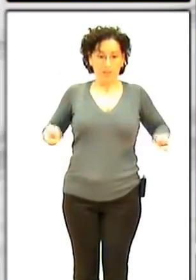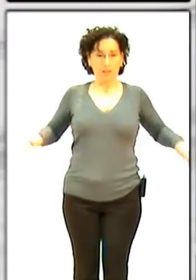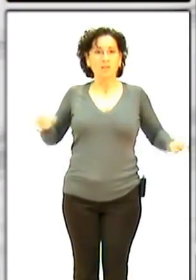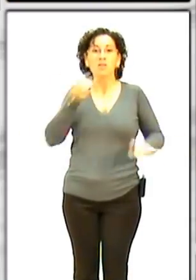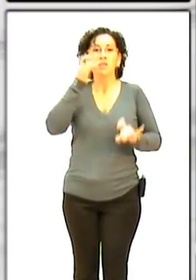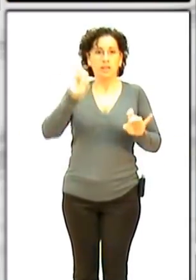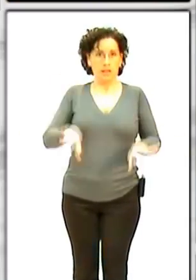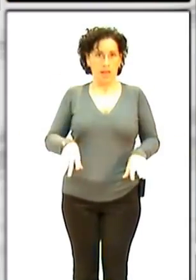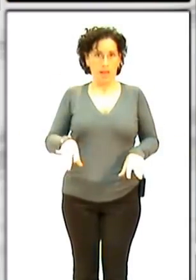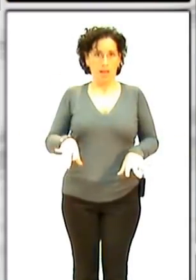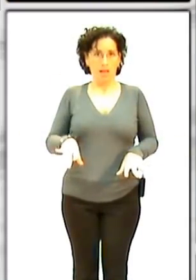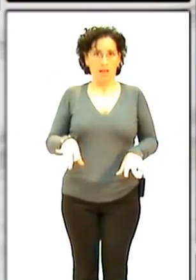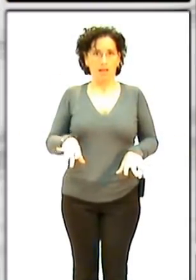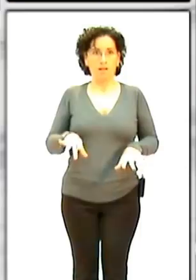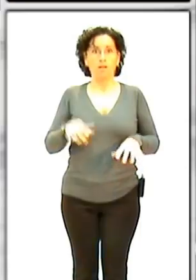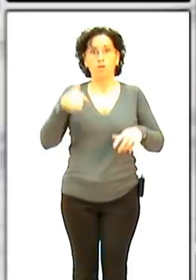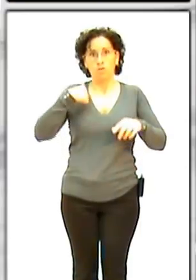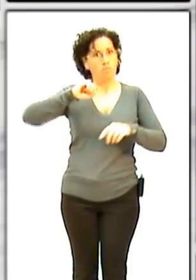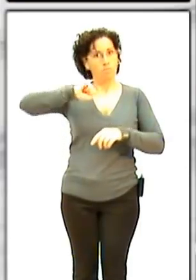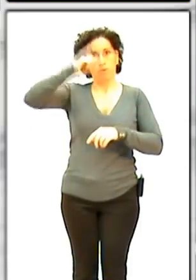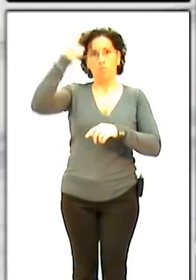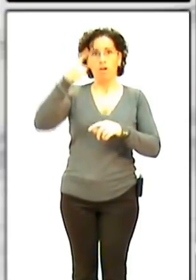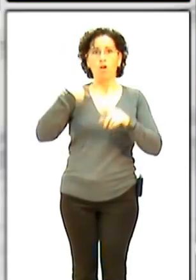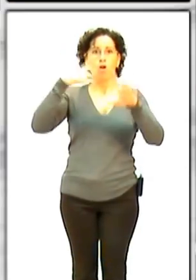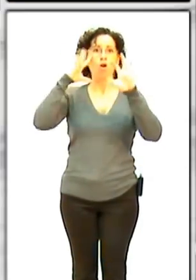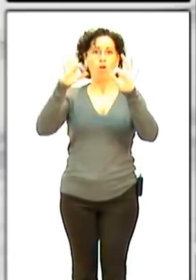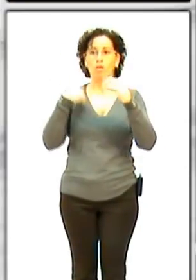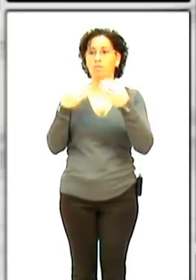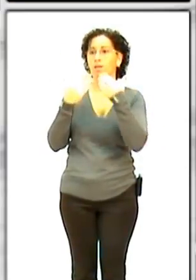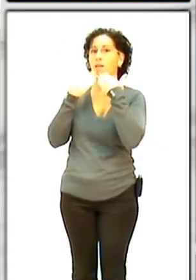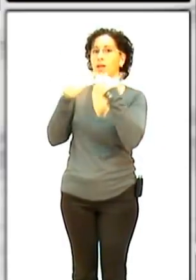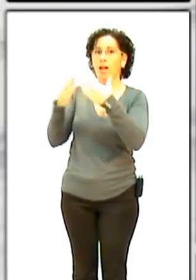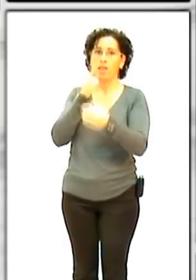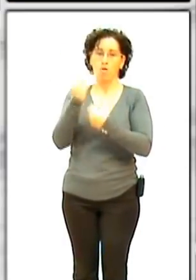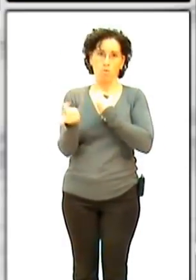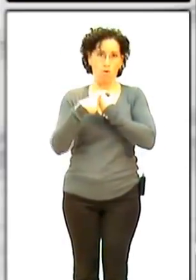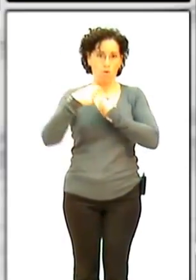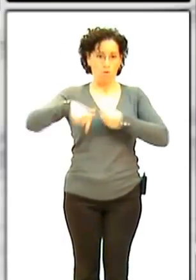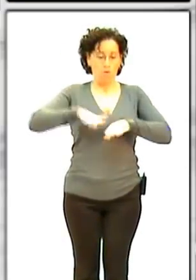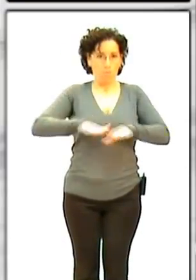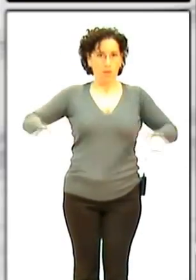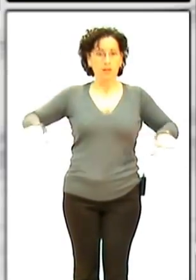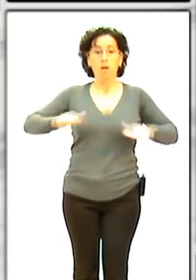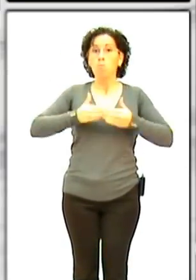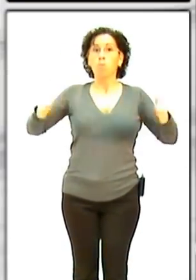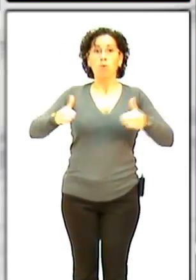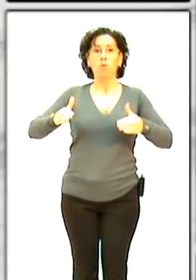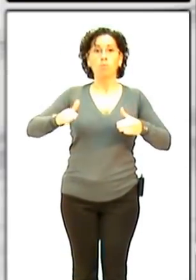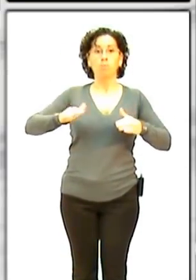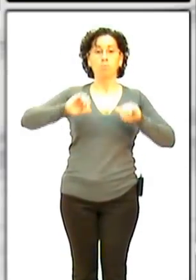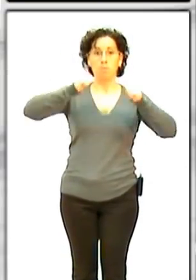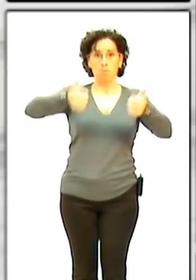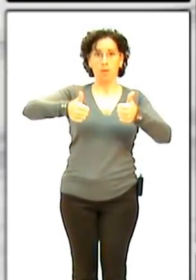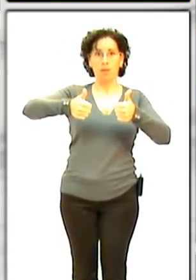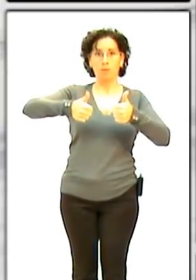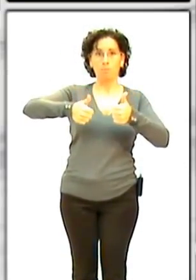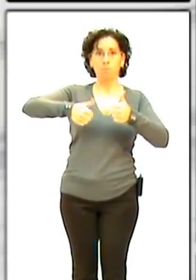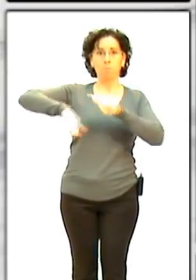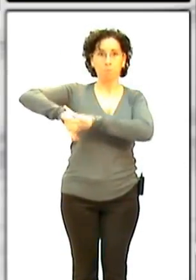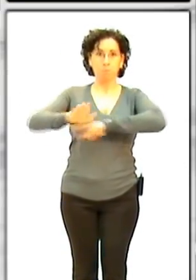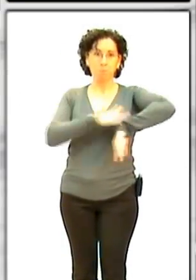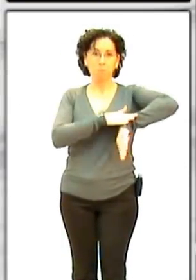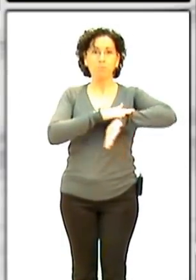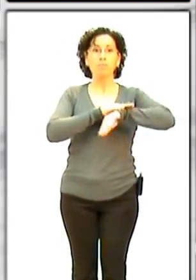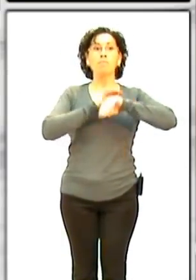componen esta mesa, a las cuales les agradezco la participación en ella, y vamos a empezar por aquel lado de allí, terminamos por este